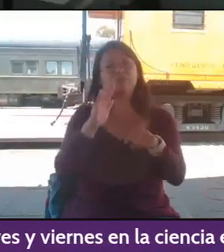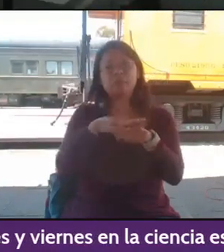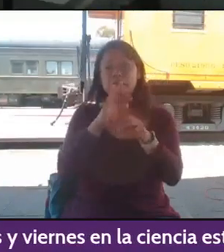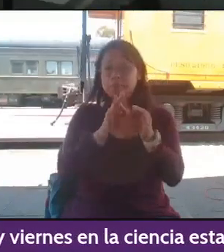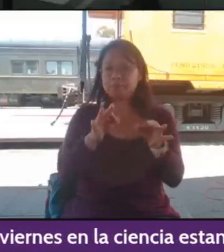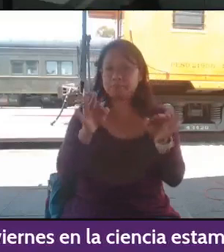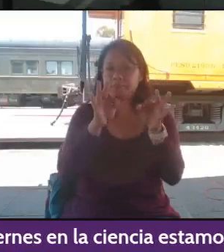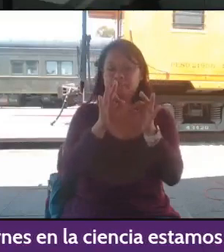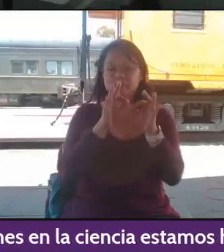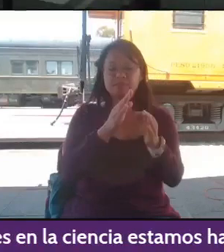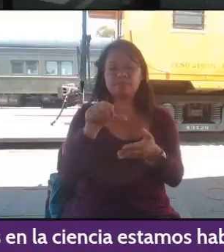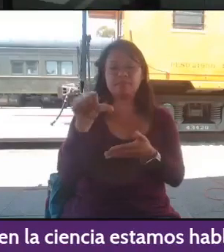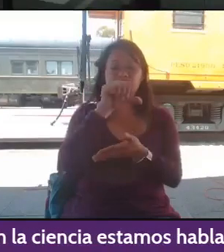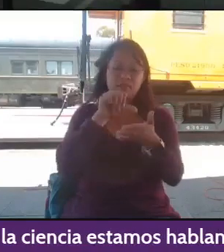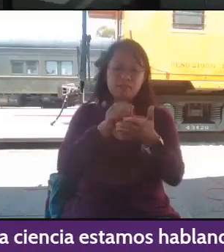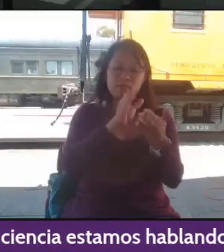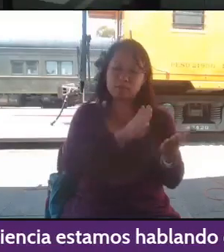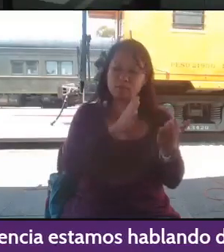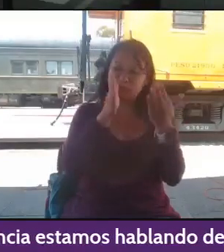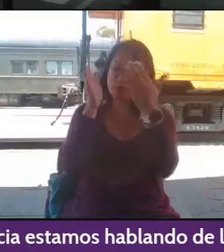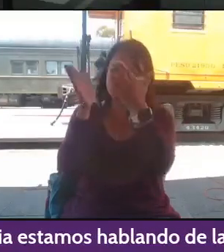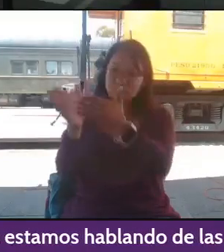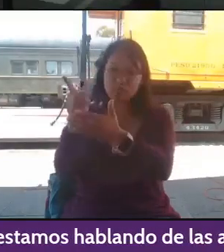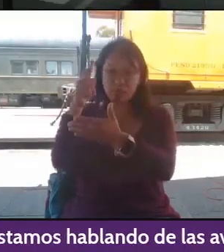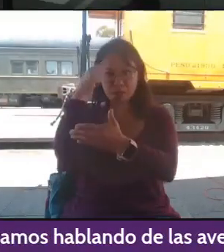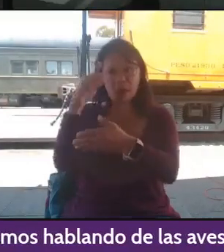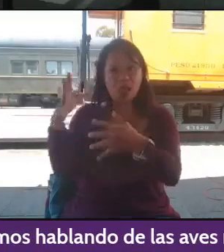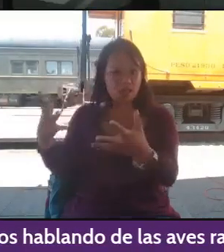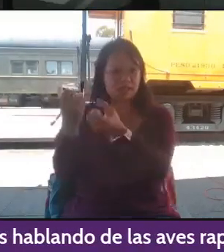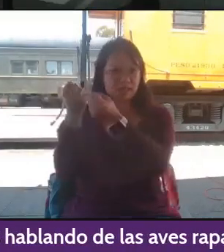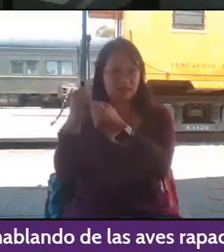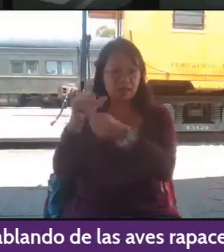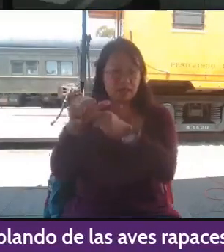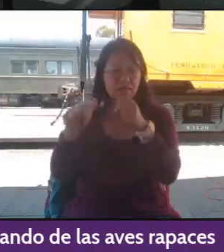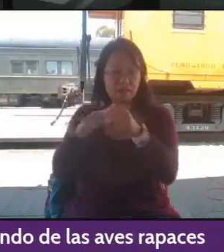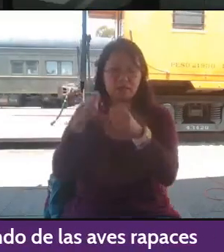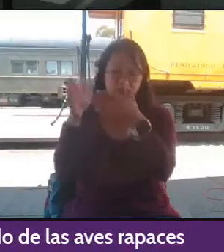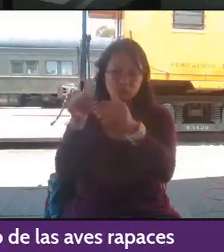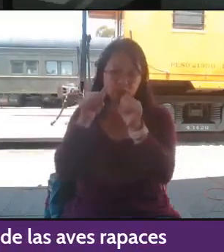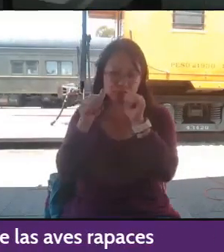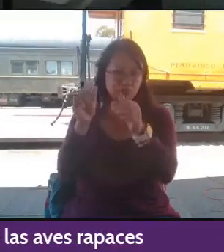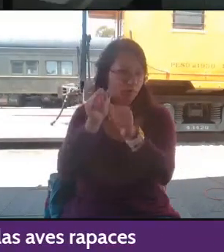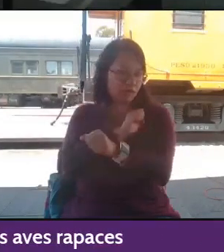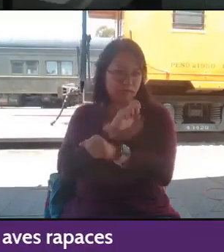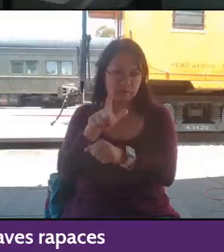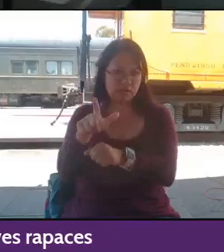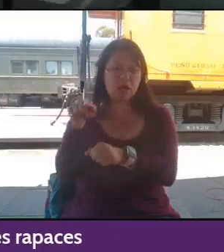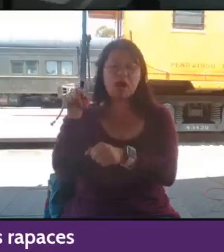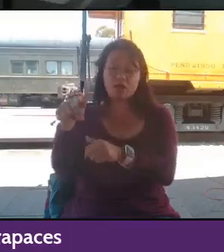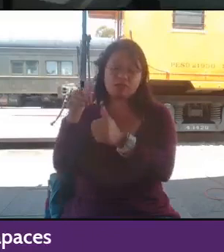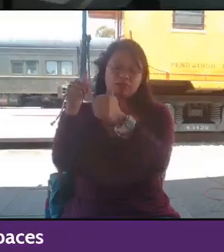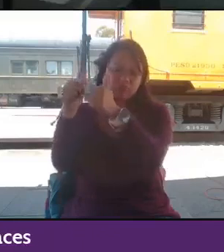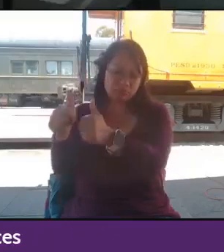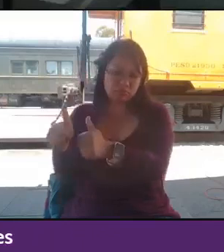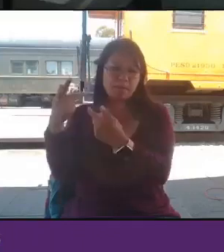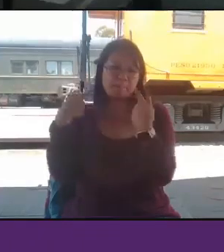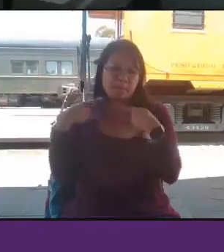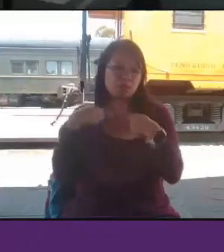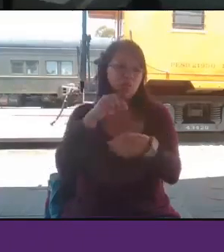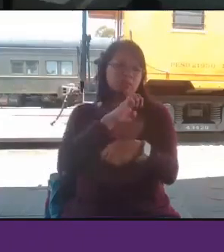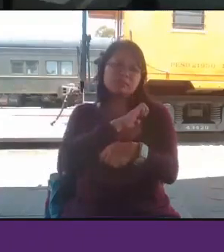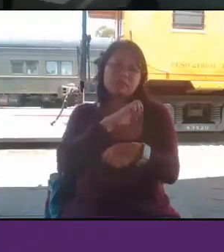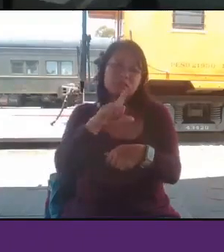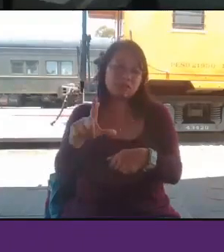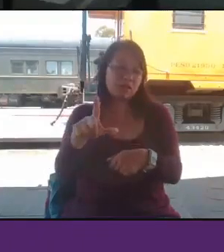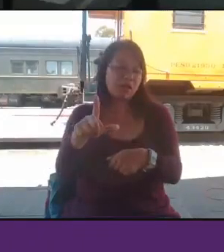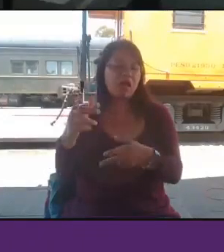rescate, donde se da la posibilidad de ser liberado. Y si se queda en cautiverio, que se quede con los que lo pueden cuidar, ¿no? En la mayoría de